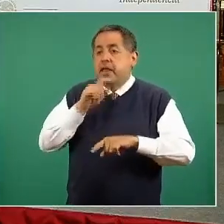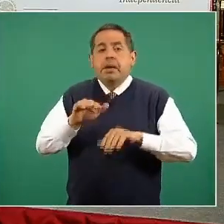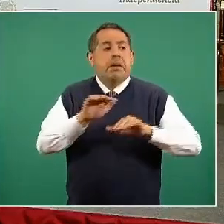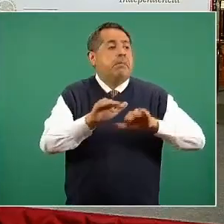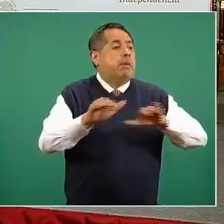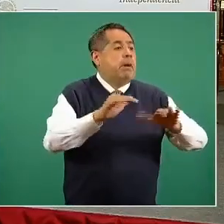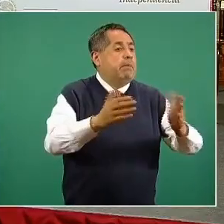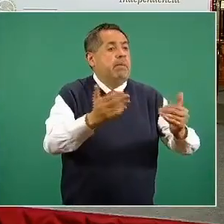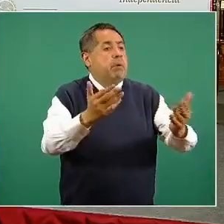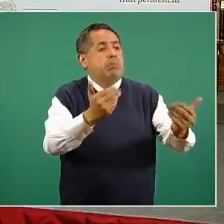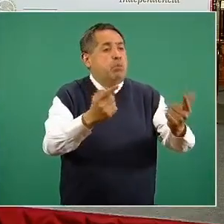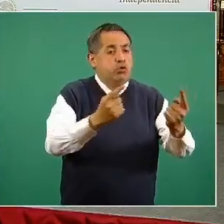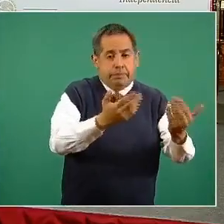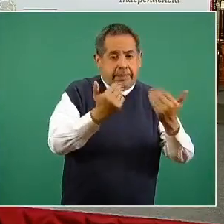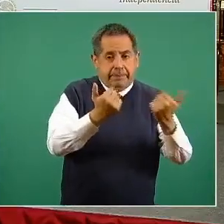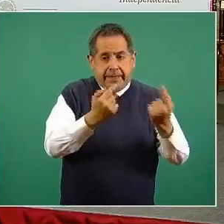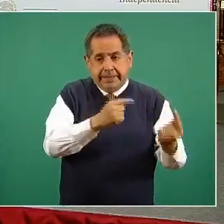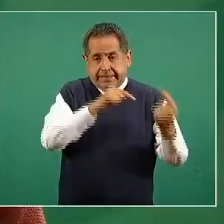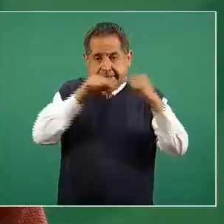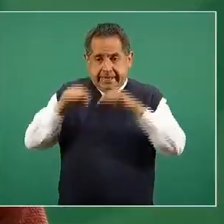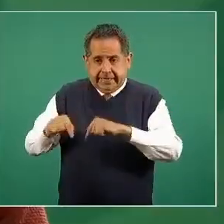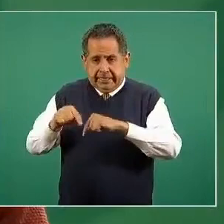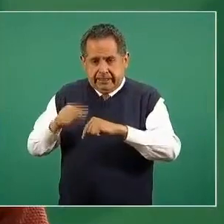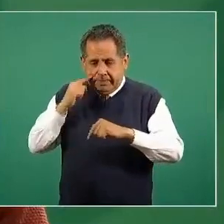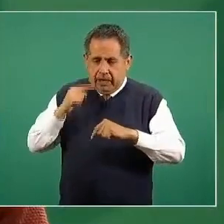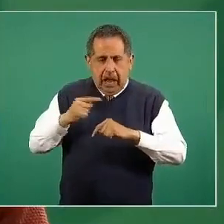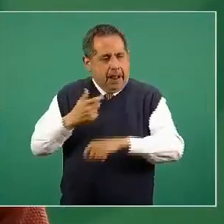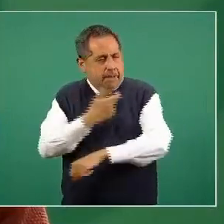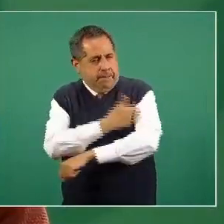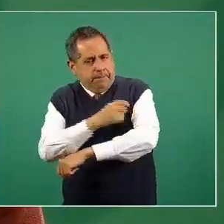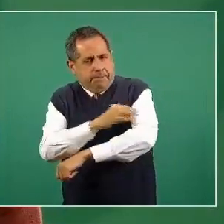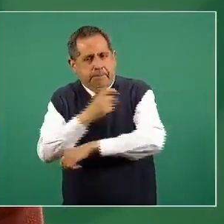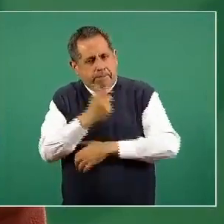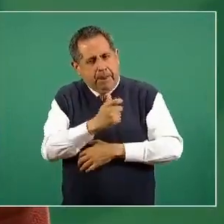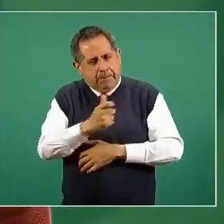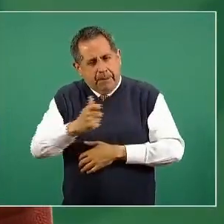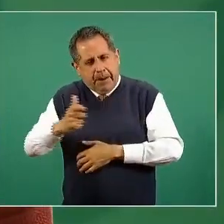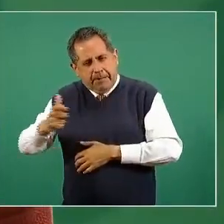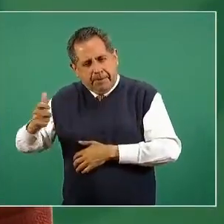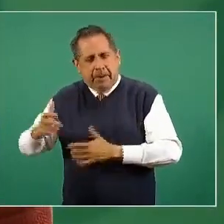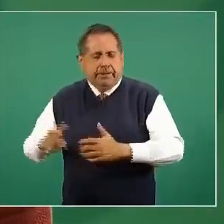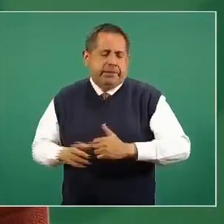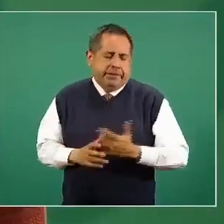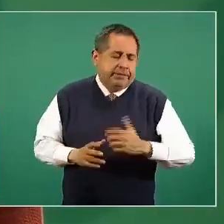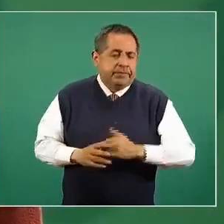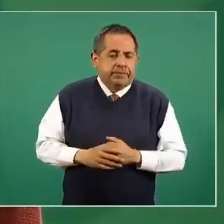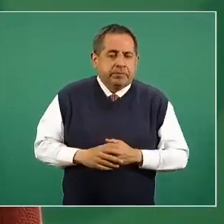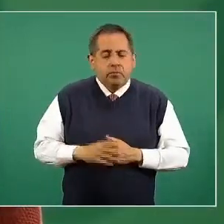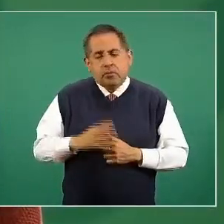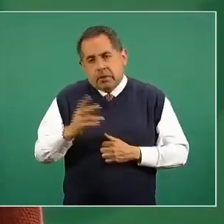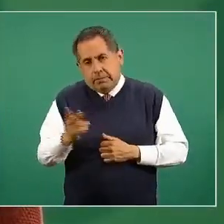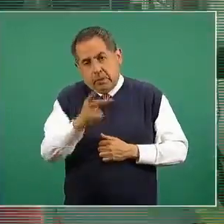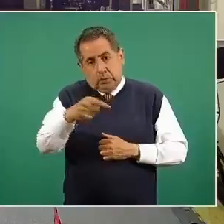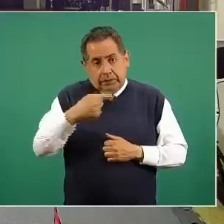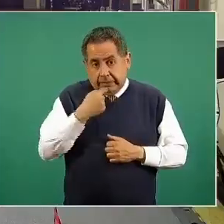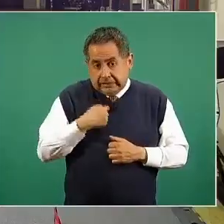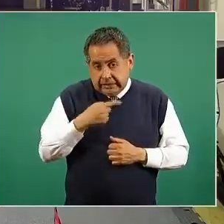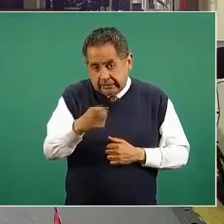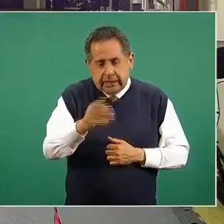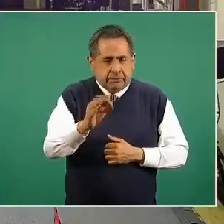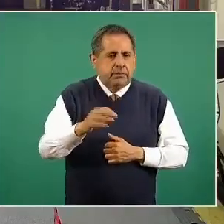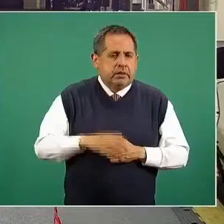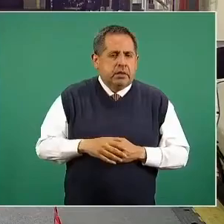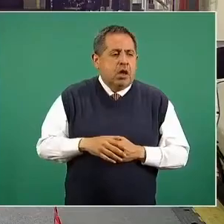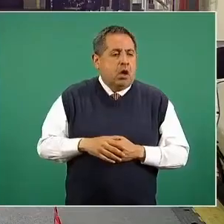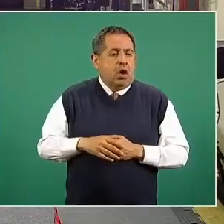comunidad para que acuda a vacunarse a los centros de vacunación. La pregunta es muy importante cuando dice, y